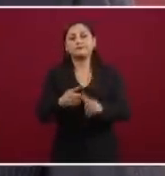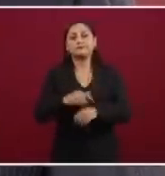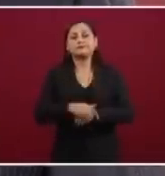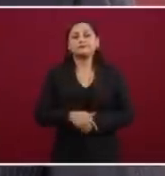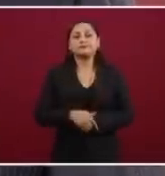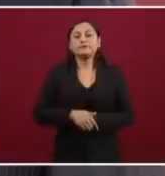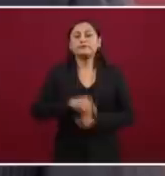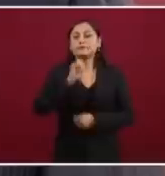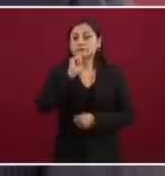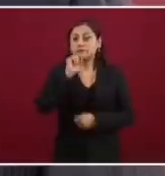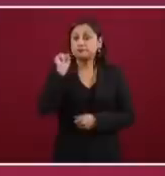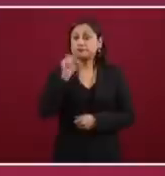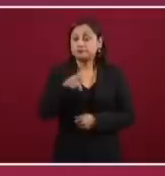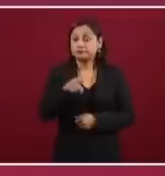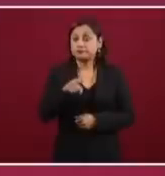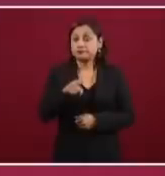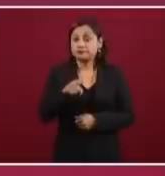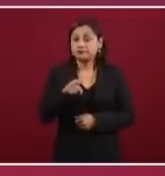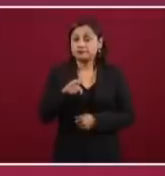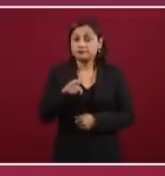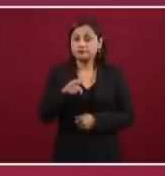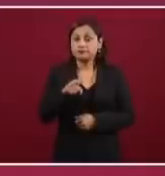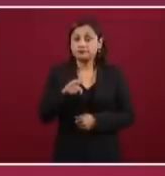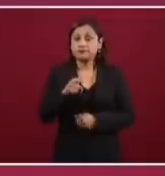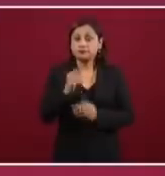se considera que ya